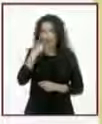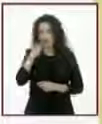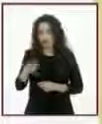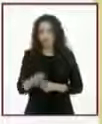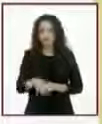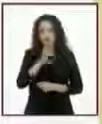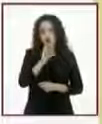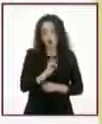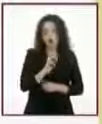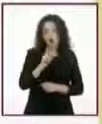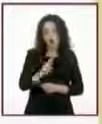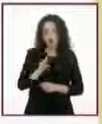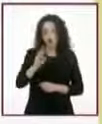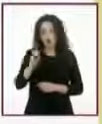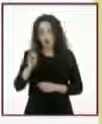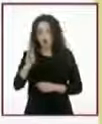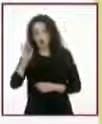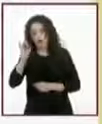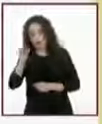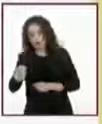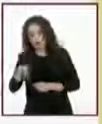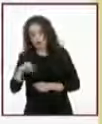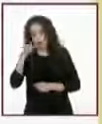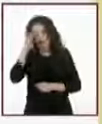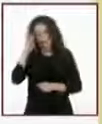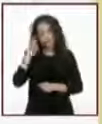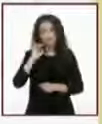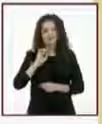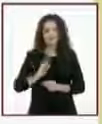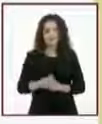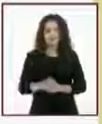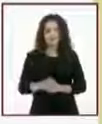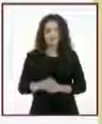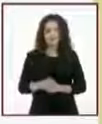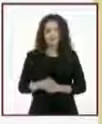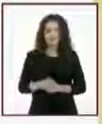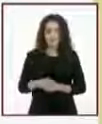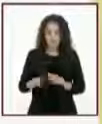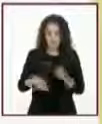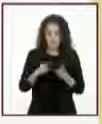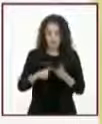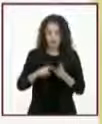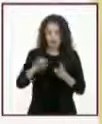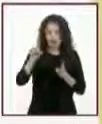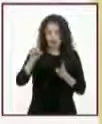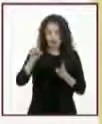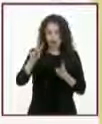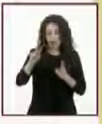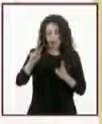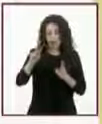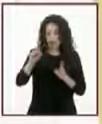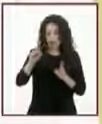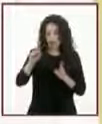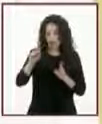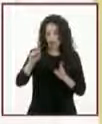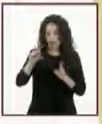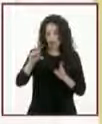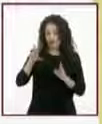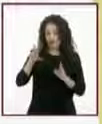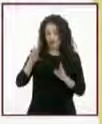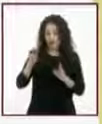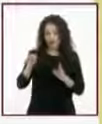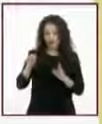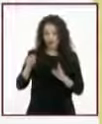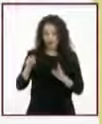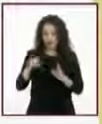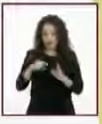u, o bien. Adversativos, indican oposición.